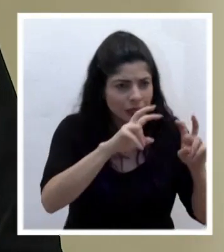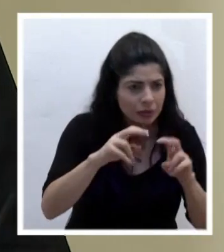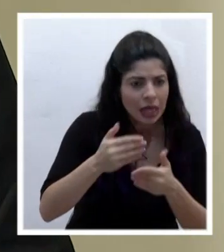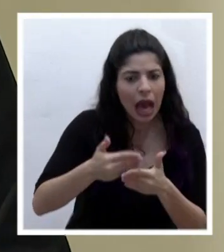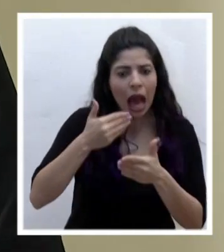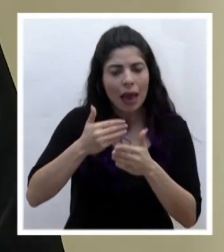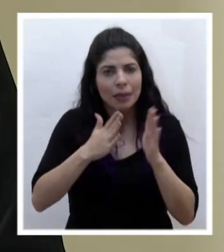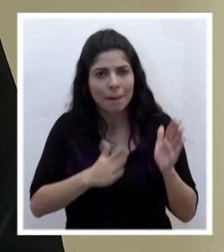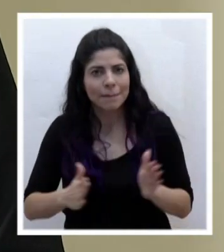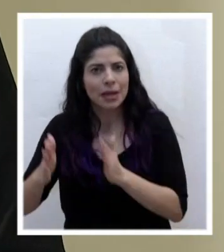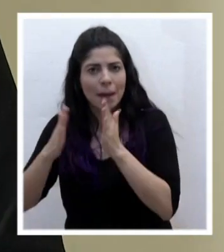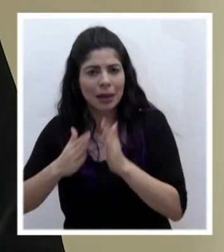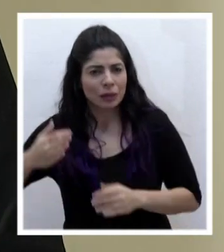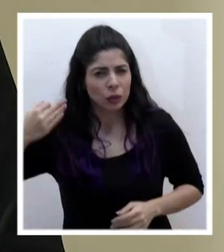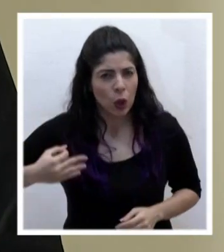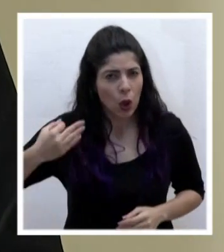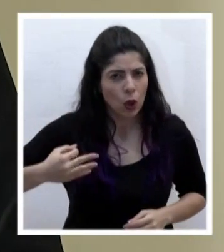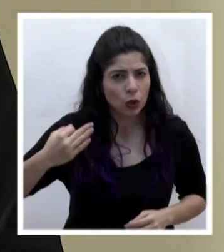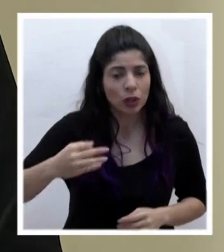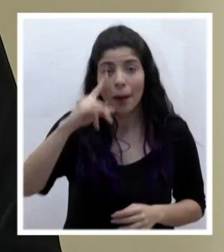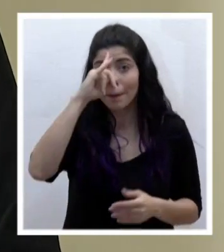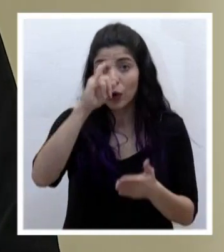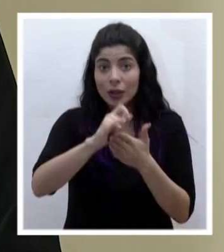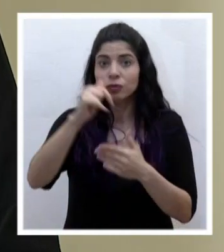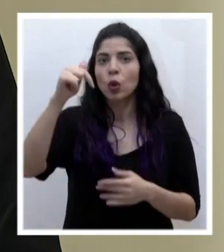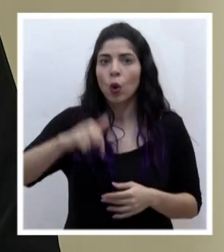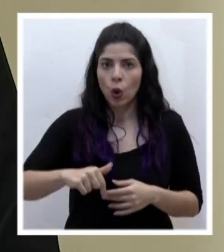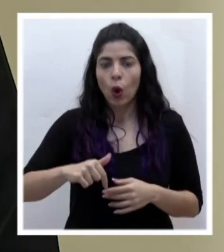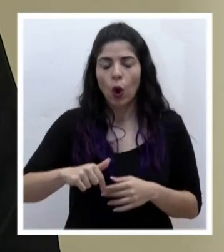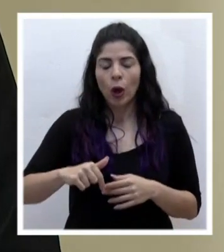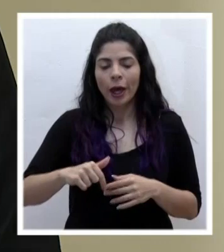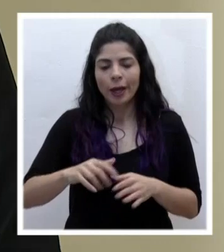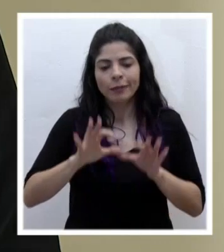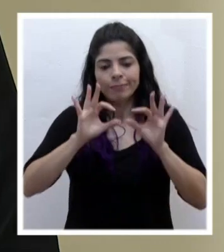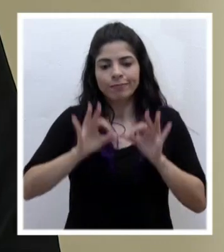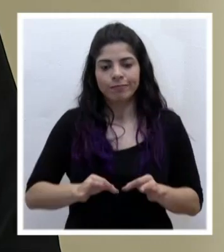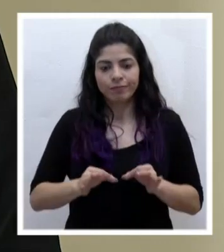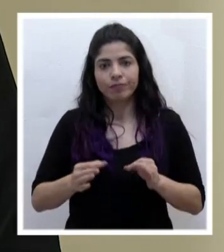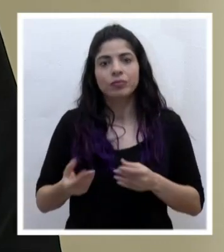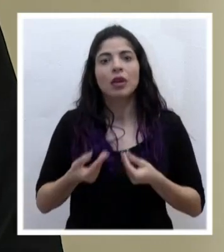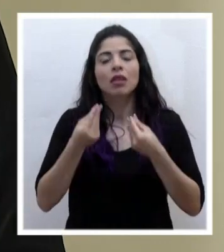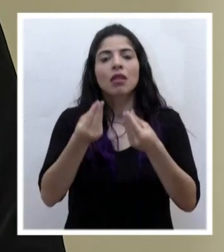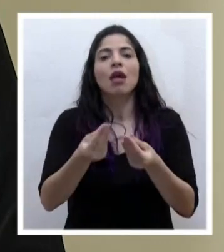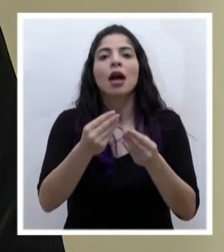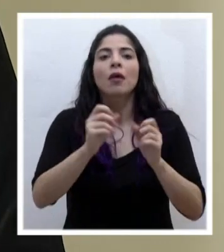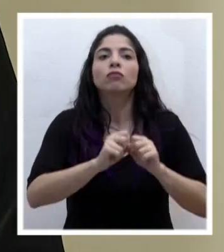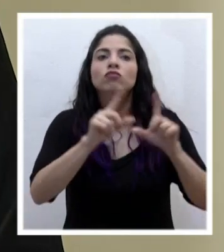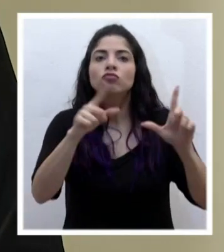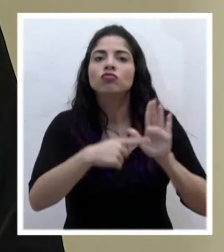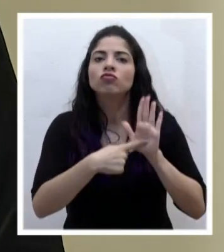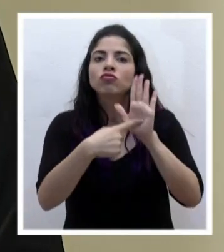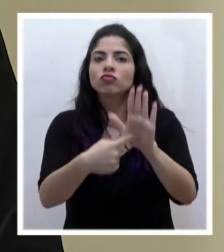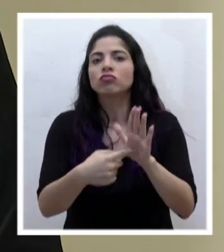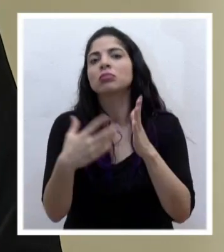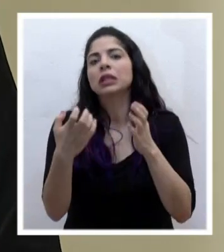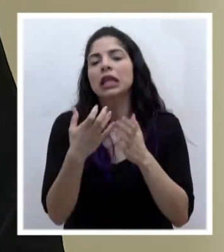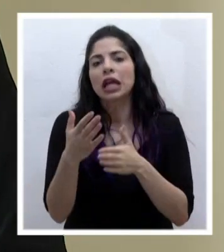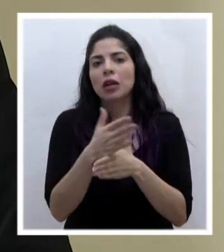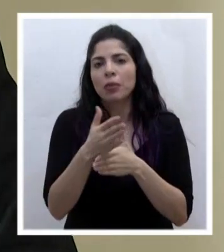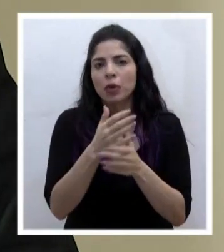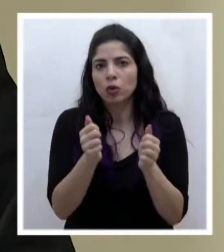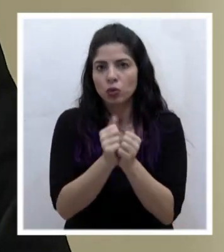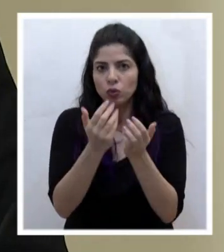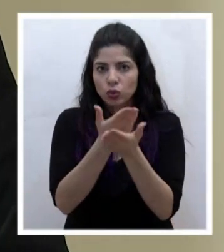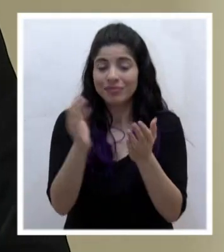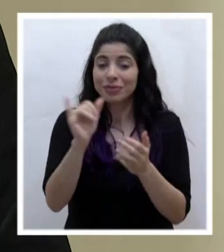anticipación. Y por eso hoy nos tomamos la atribución de traer una presentación que queremos compartir con ustedes. Como